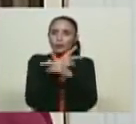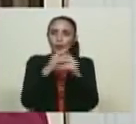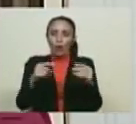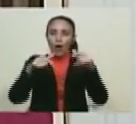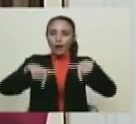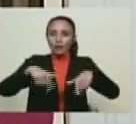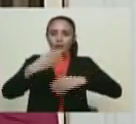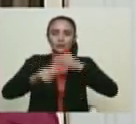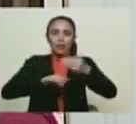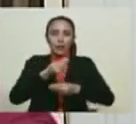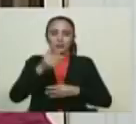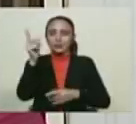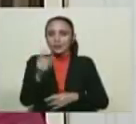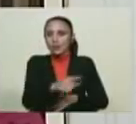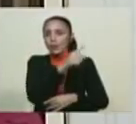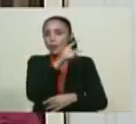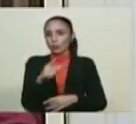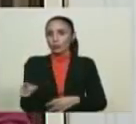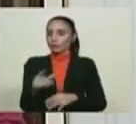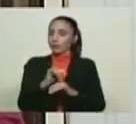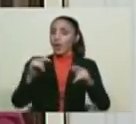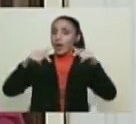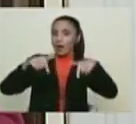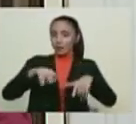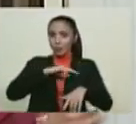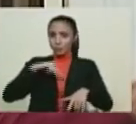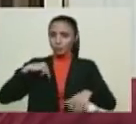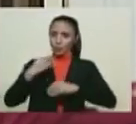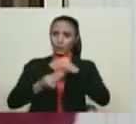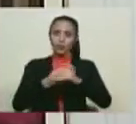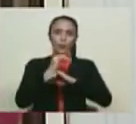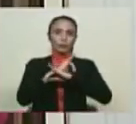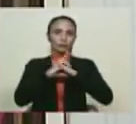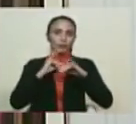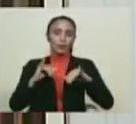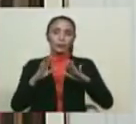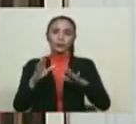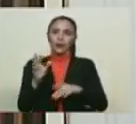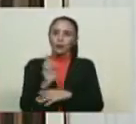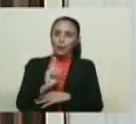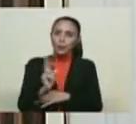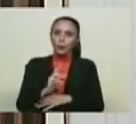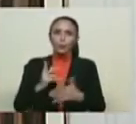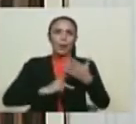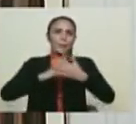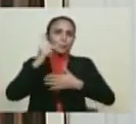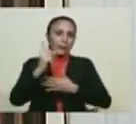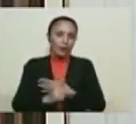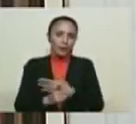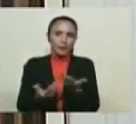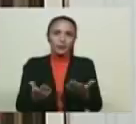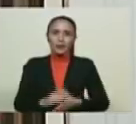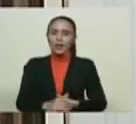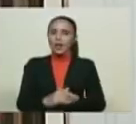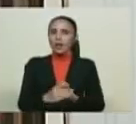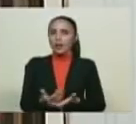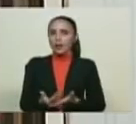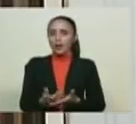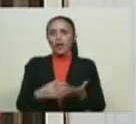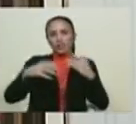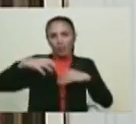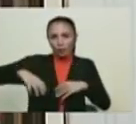y para nosotros es. Así que yo quiero que ustedes retomen eso ya, los planes de inversión por